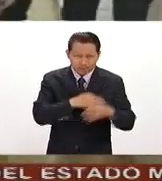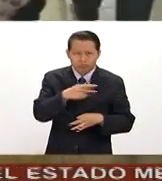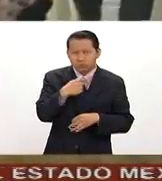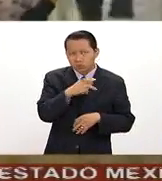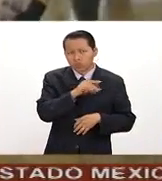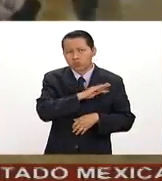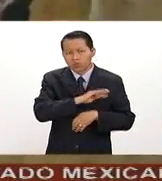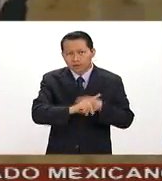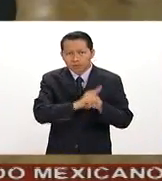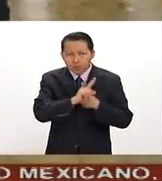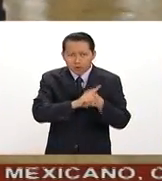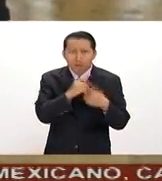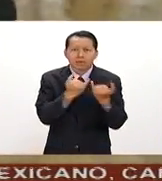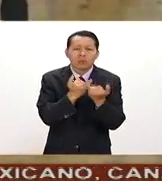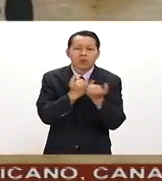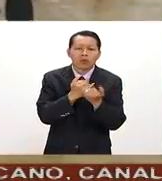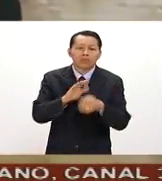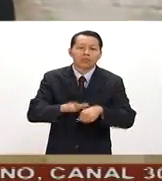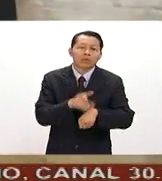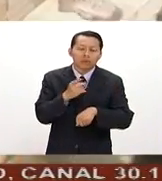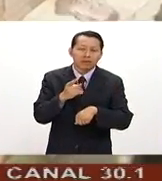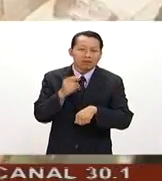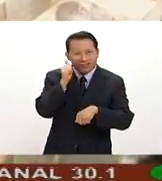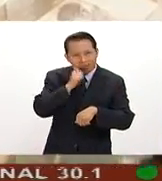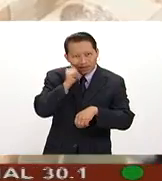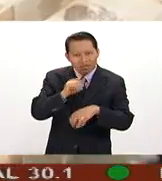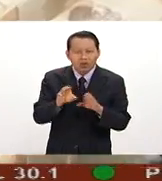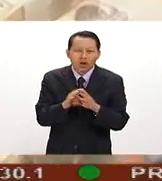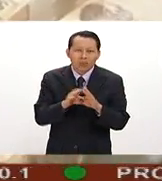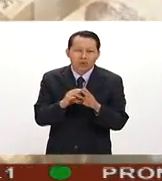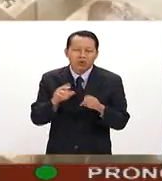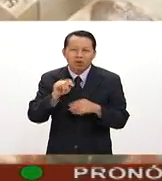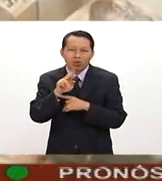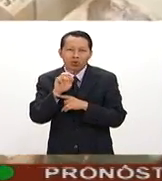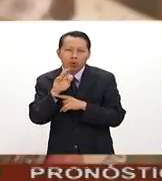pudiera ganar alguien que es muy proteccionista como Trump,